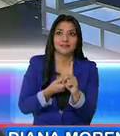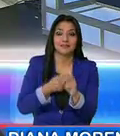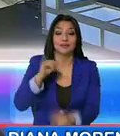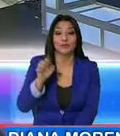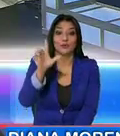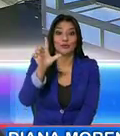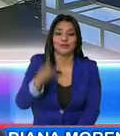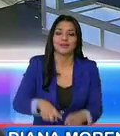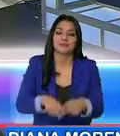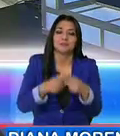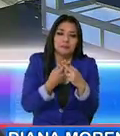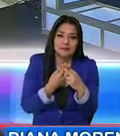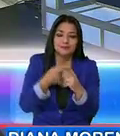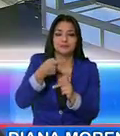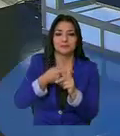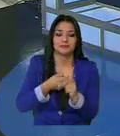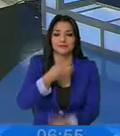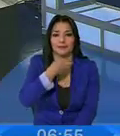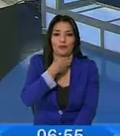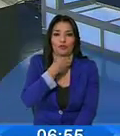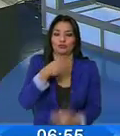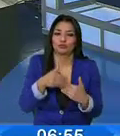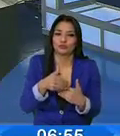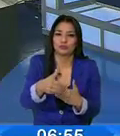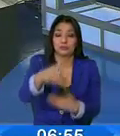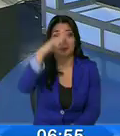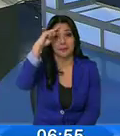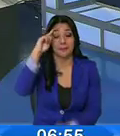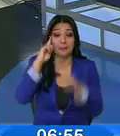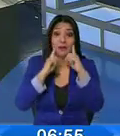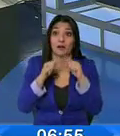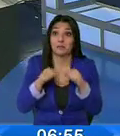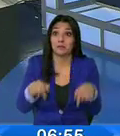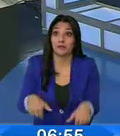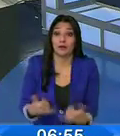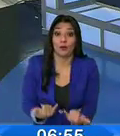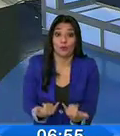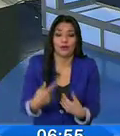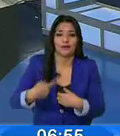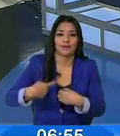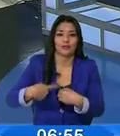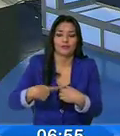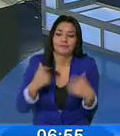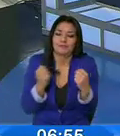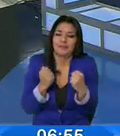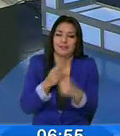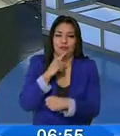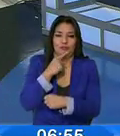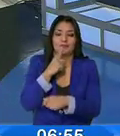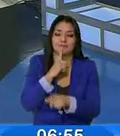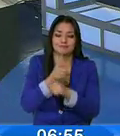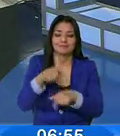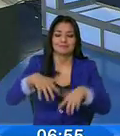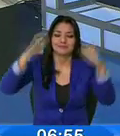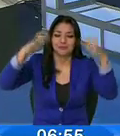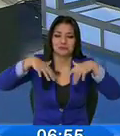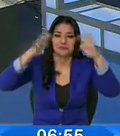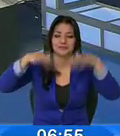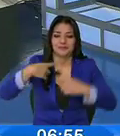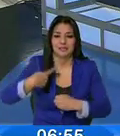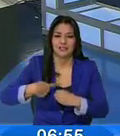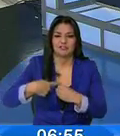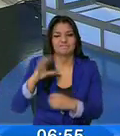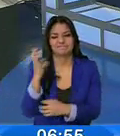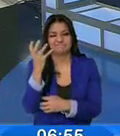de julio, iniciamos el mes de agosto, entramos todo en un verano, aunque está haciendo bastante frío en la capital, parece que se ha ausentado. Llovió, esa es la verdad, llovió, el